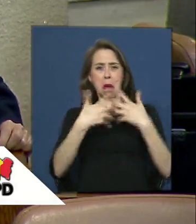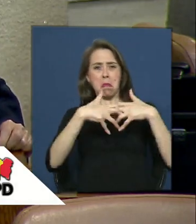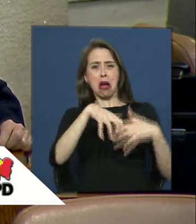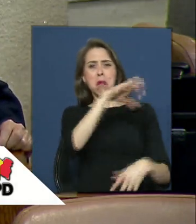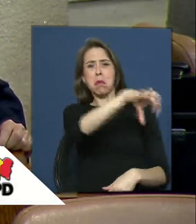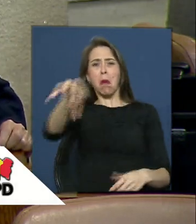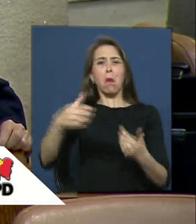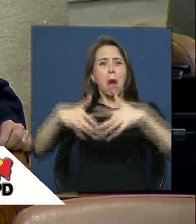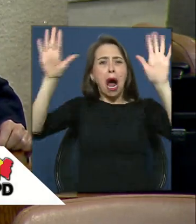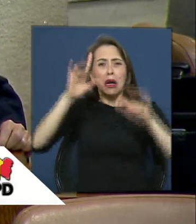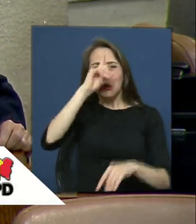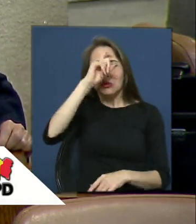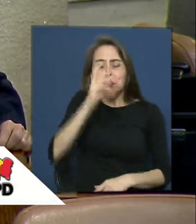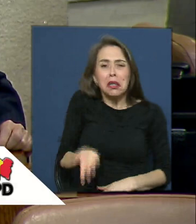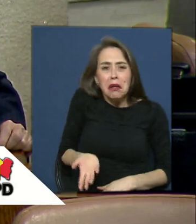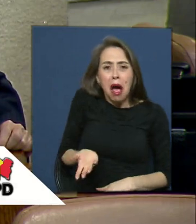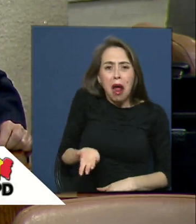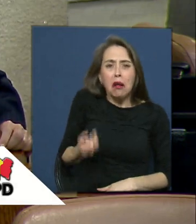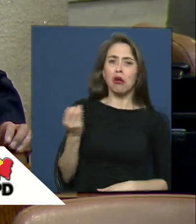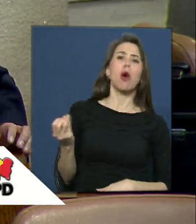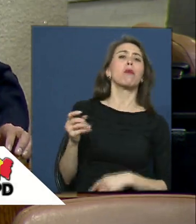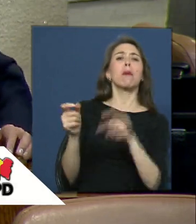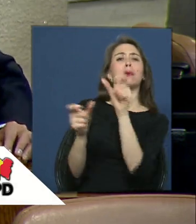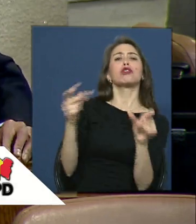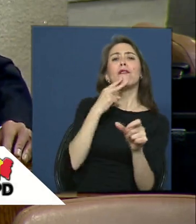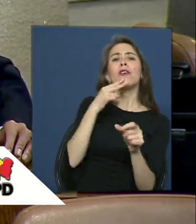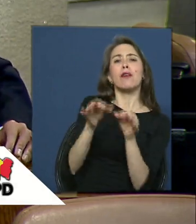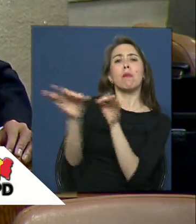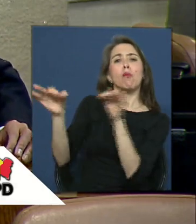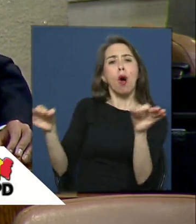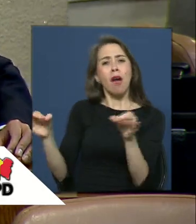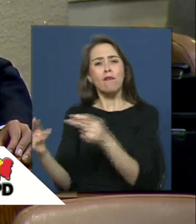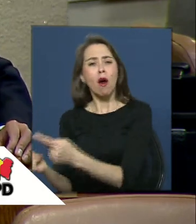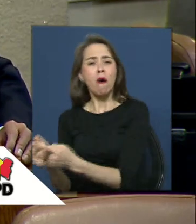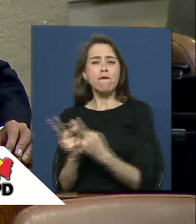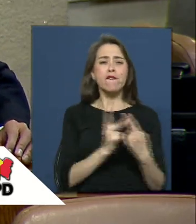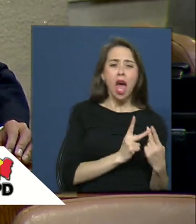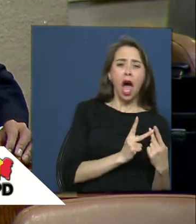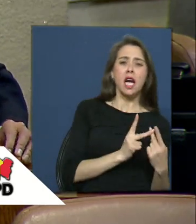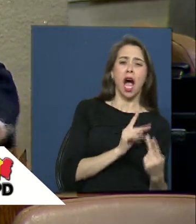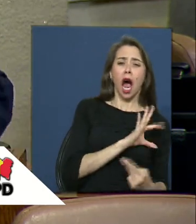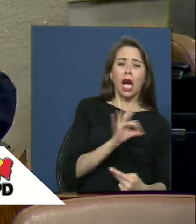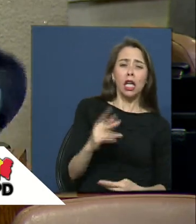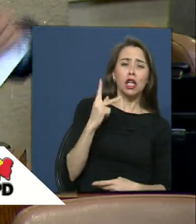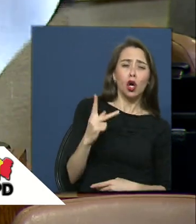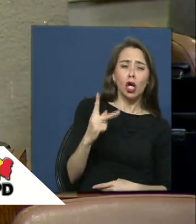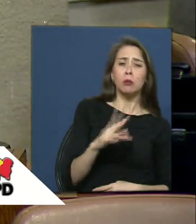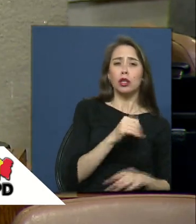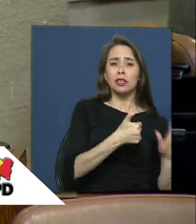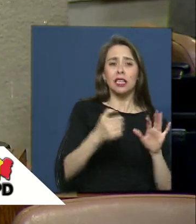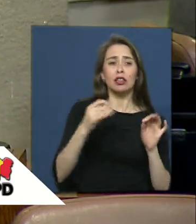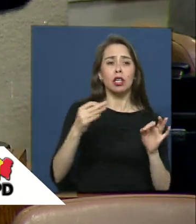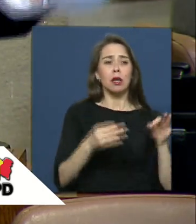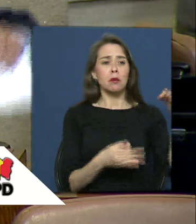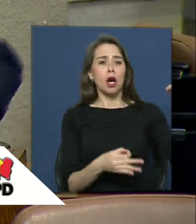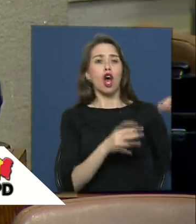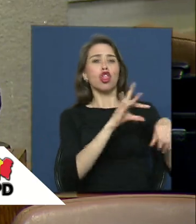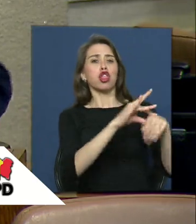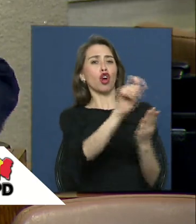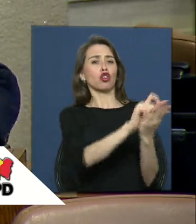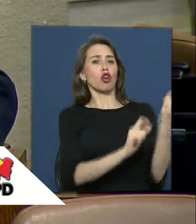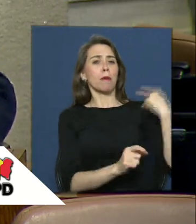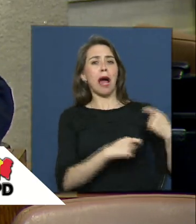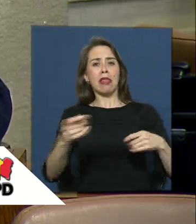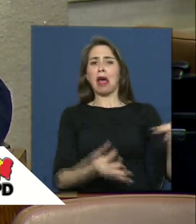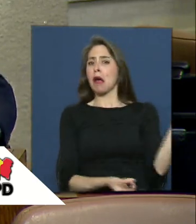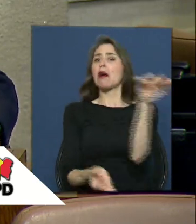¿Por qué la gente de todos estos sectores tiene que trasladarse 500, 600 kilómetros con una hoja de interconsulta que no sirve